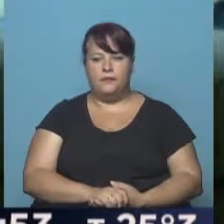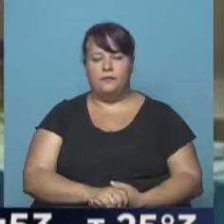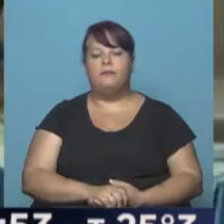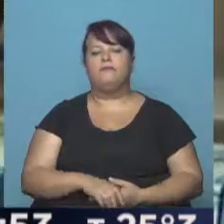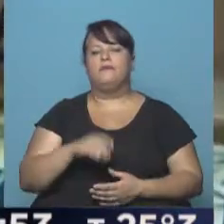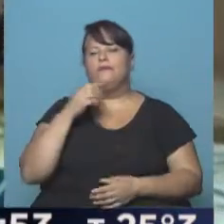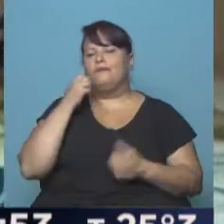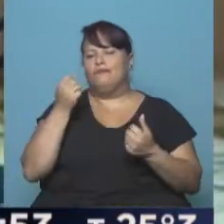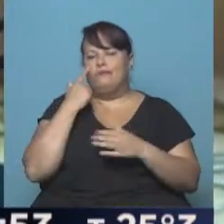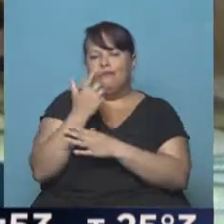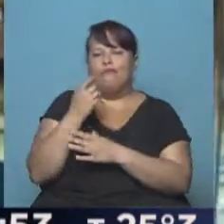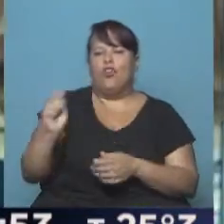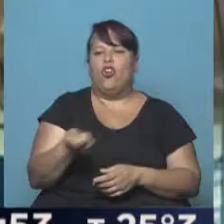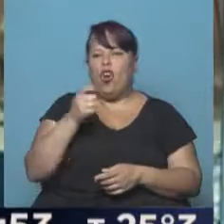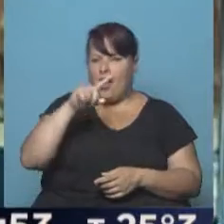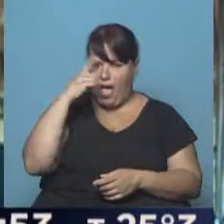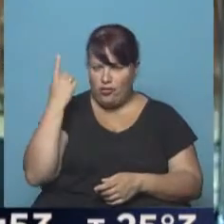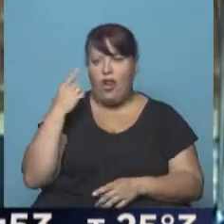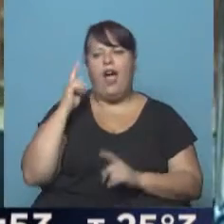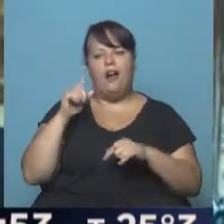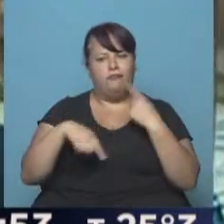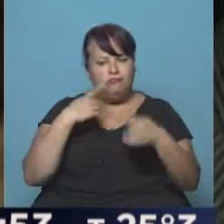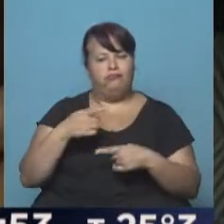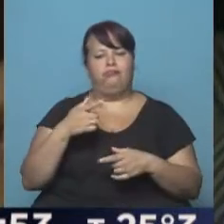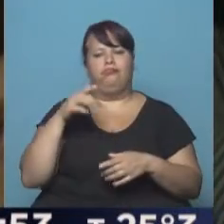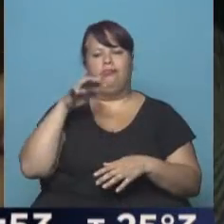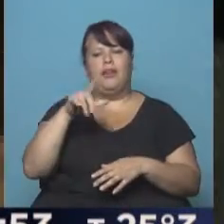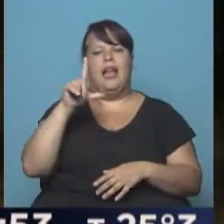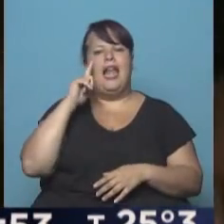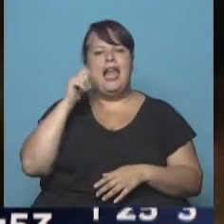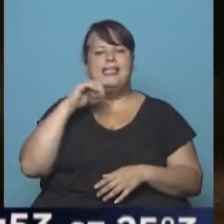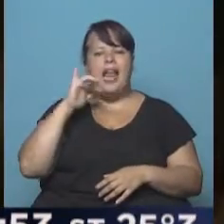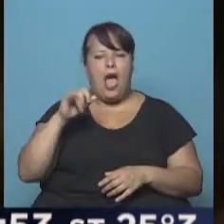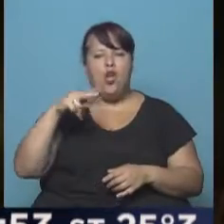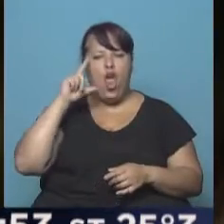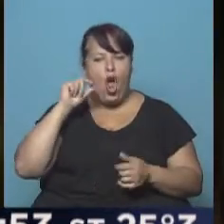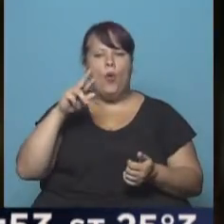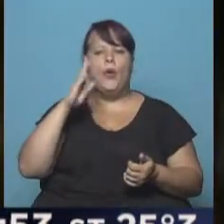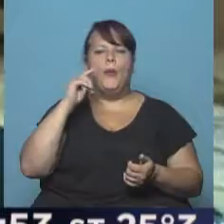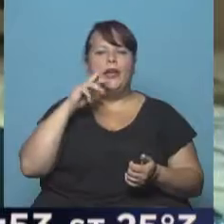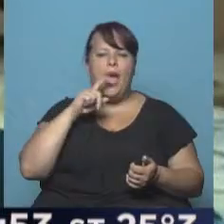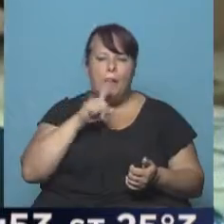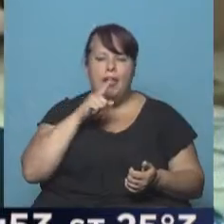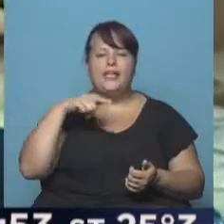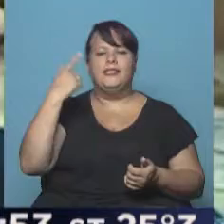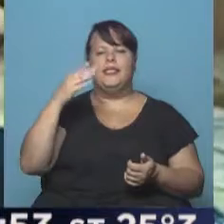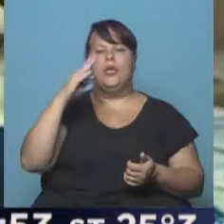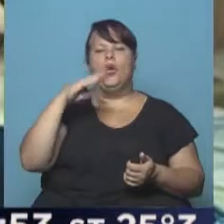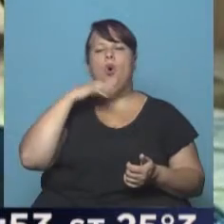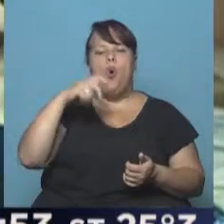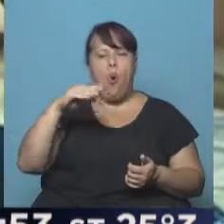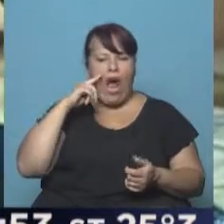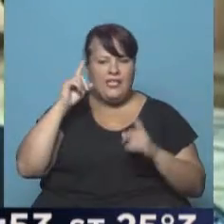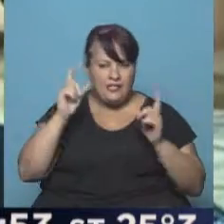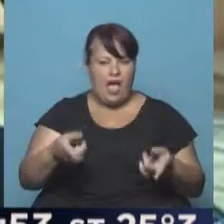grandes figuras del rock nacional como Juanse, Hilda Lizarazu, Iván Noble, Antonio Virabén y Juan Chivile Bailerón